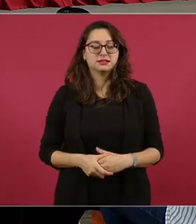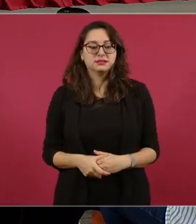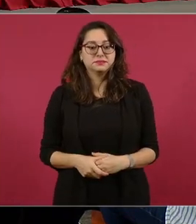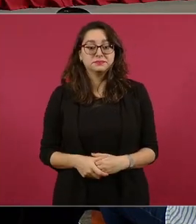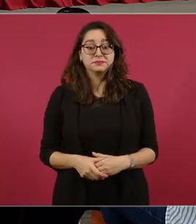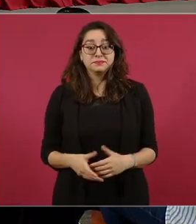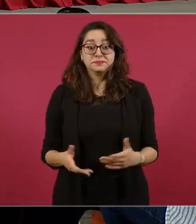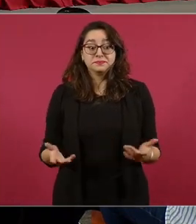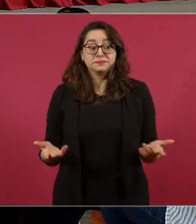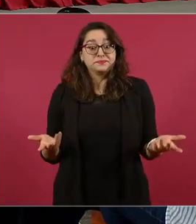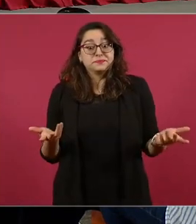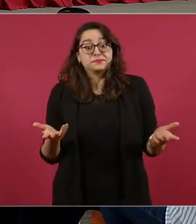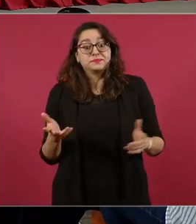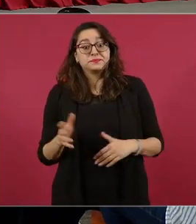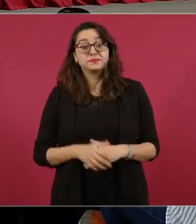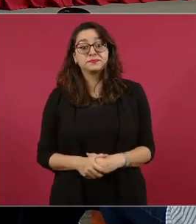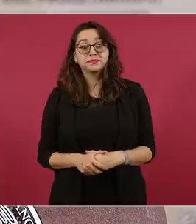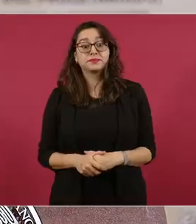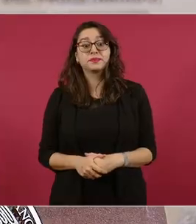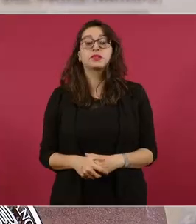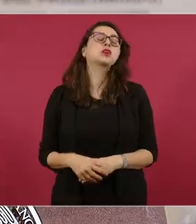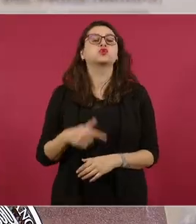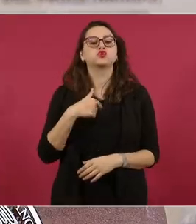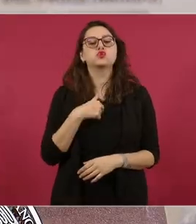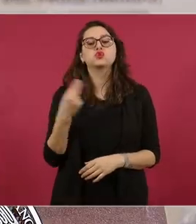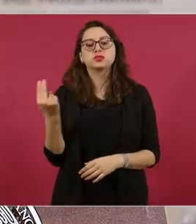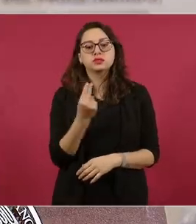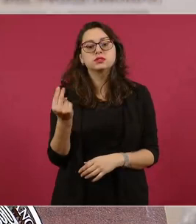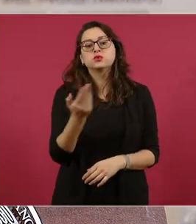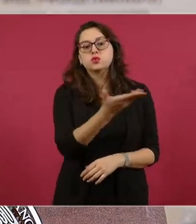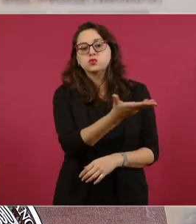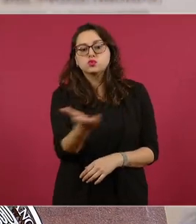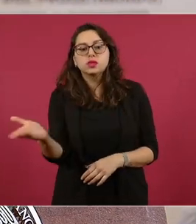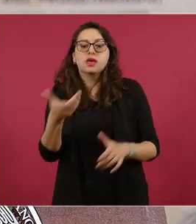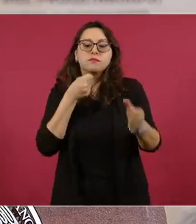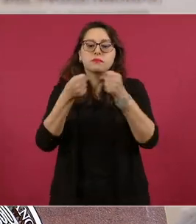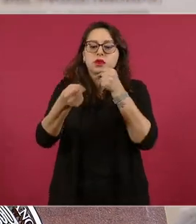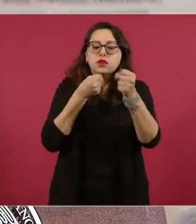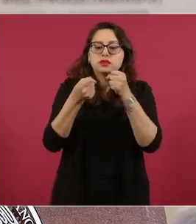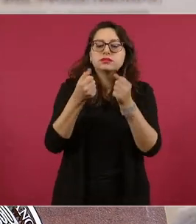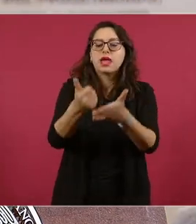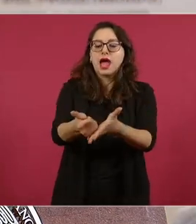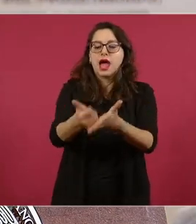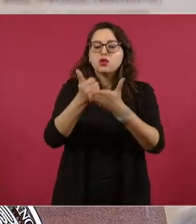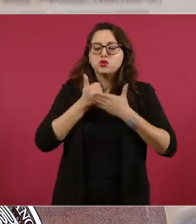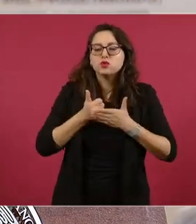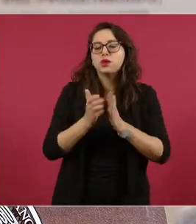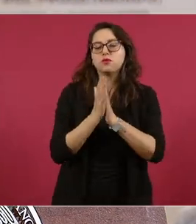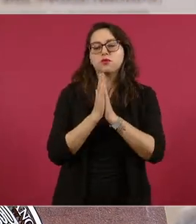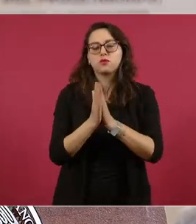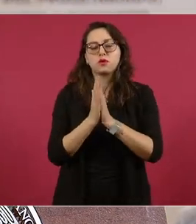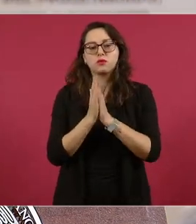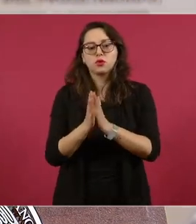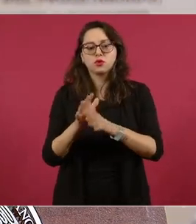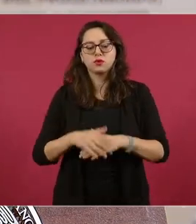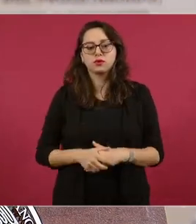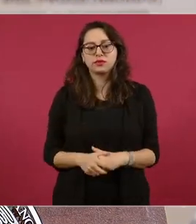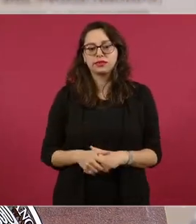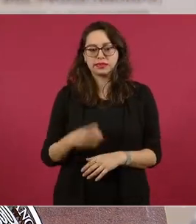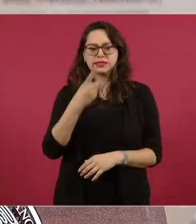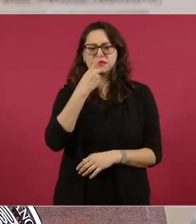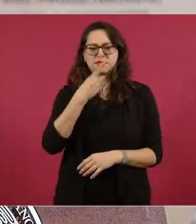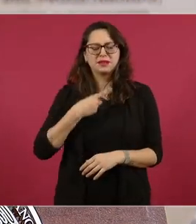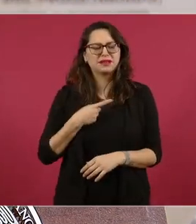Bueno, aquí voy a necesitar de su ayuda periodística. ¿Ustedes me pueden decir cuál es la fuente